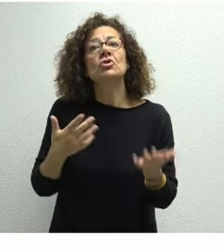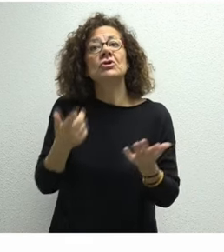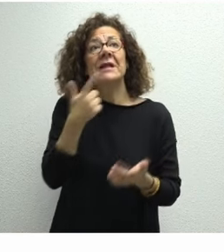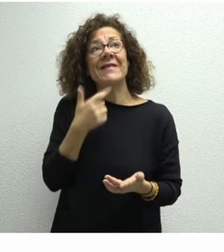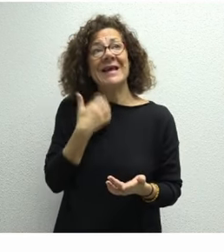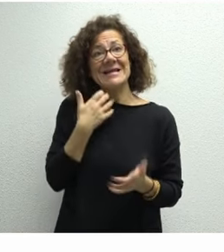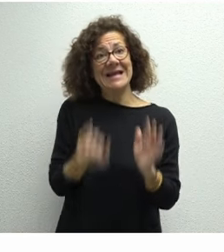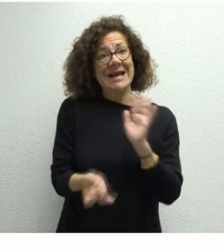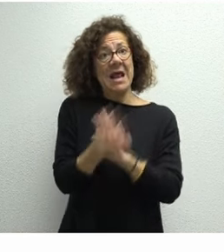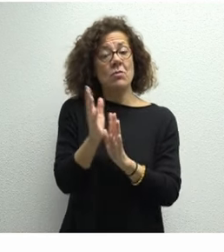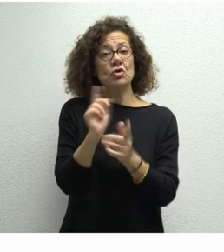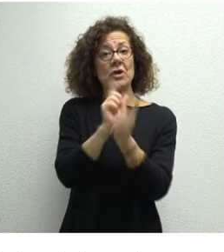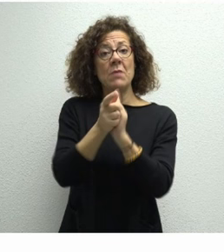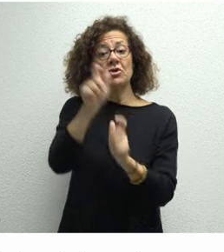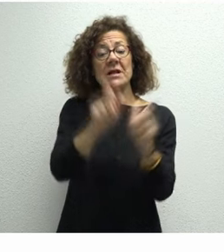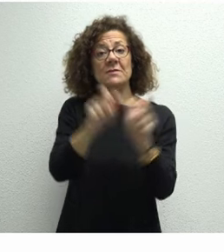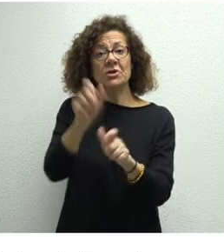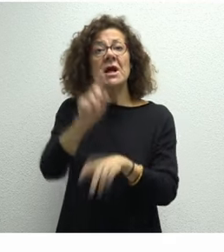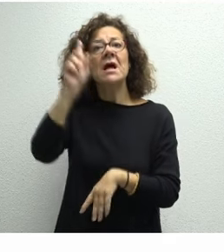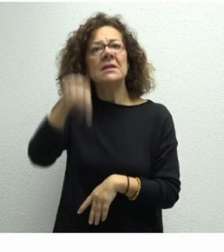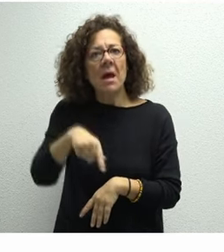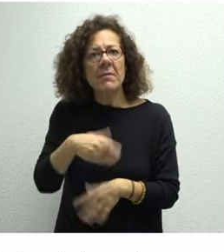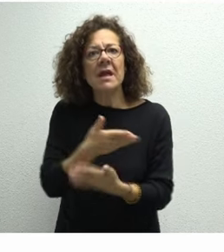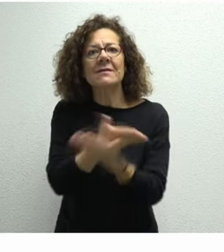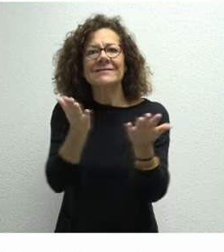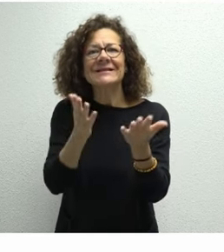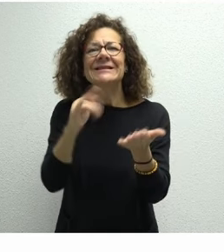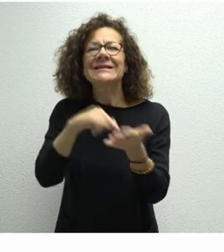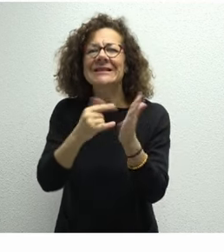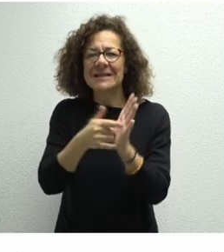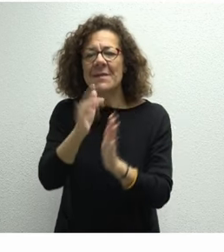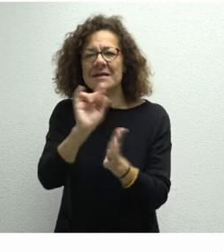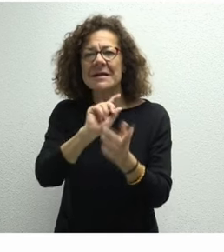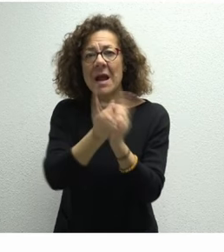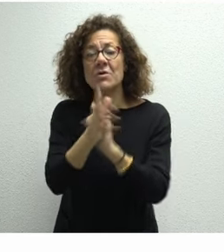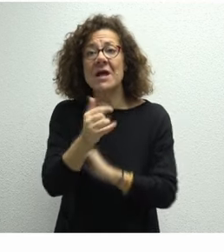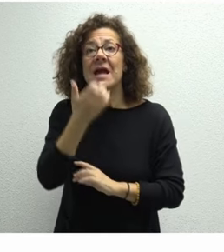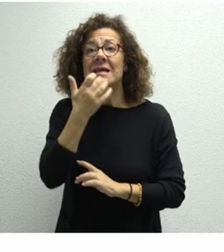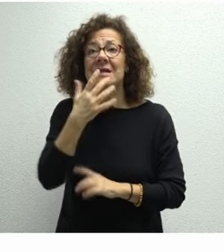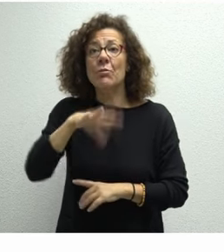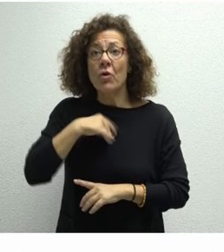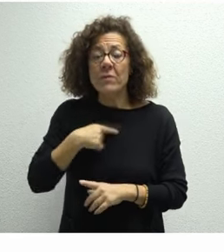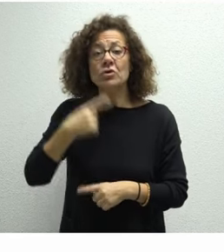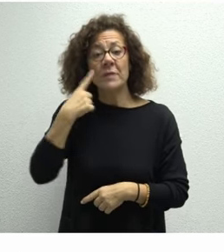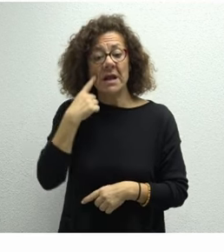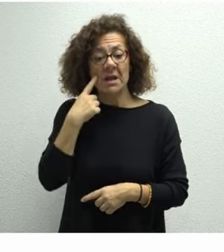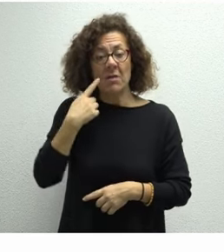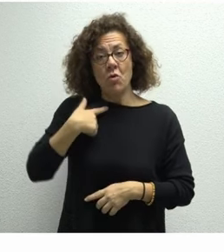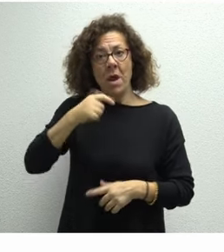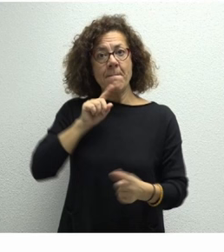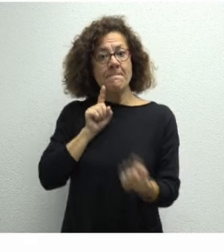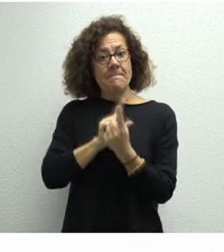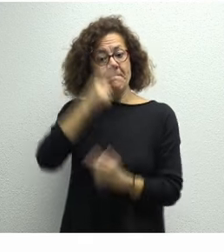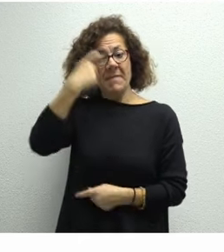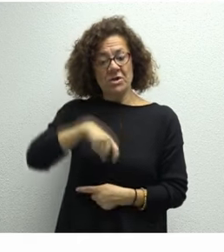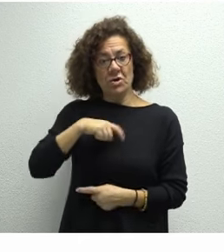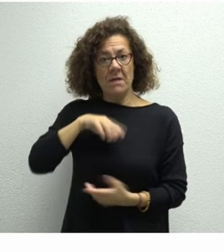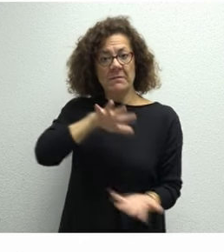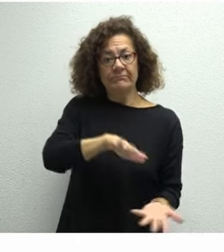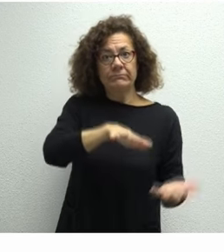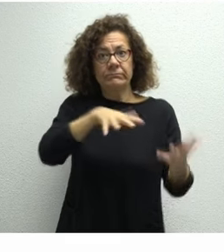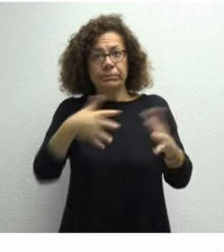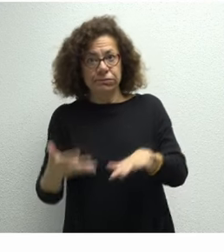cuando generamos cambios en las personas también lo estamos haciendo en los sistemas si somos capaces de escalar lo que ocurre a nivel personal y llevarlo